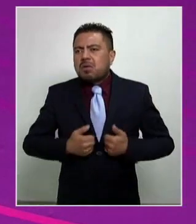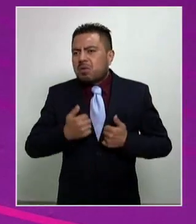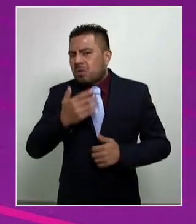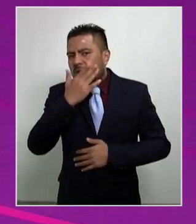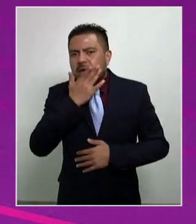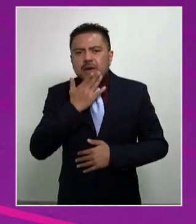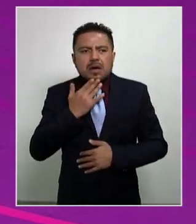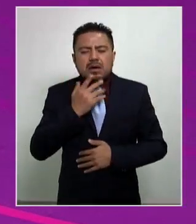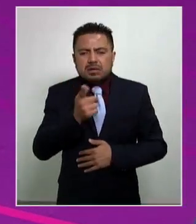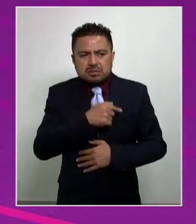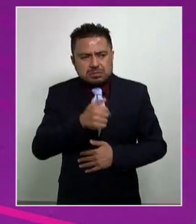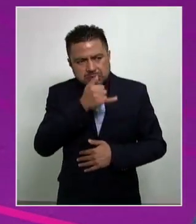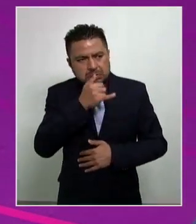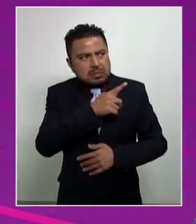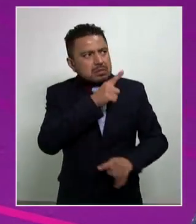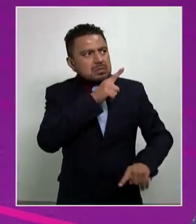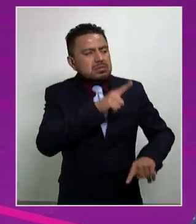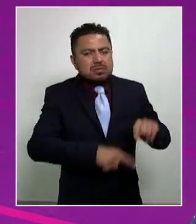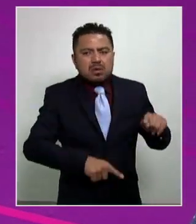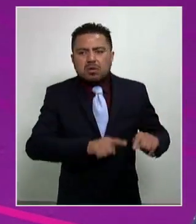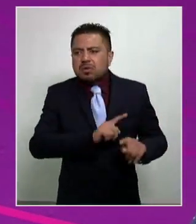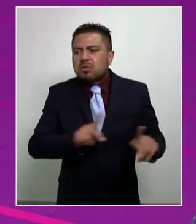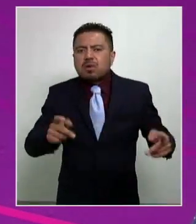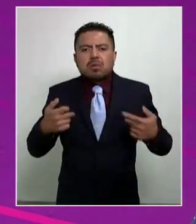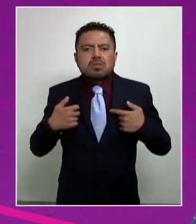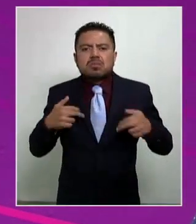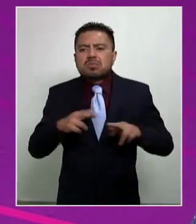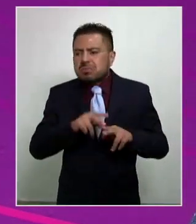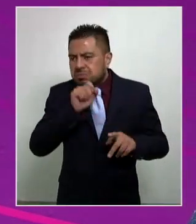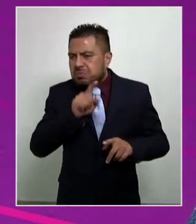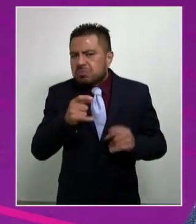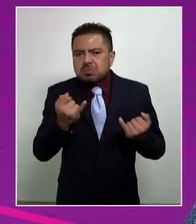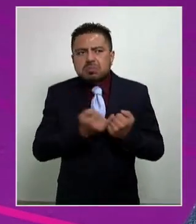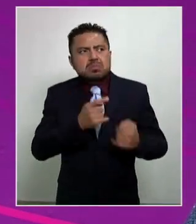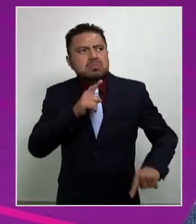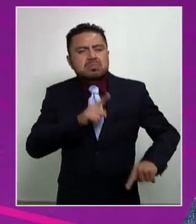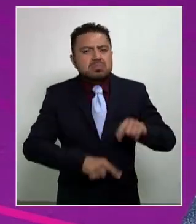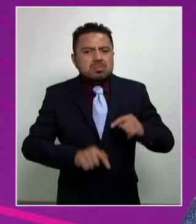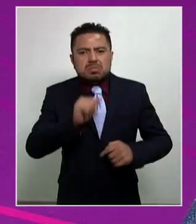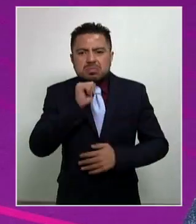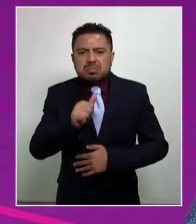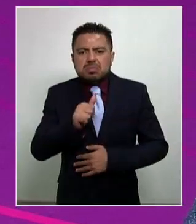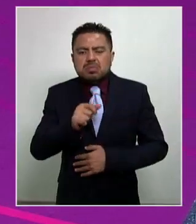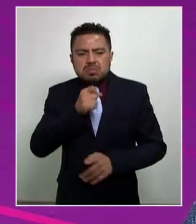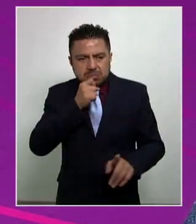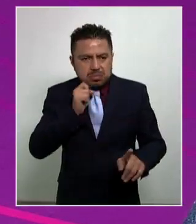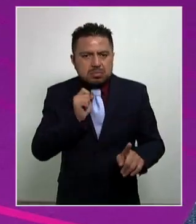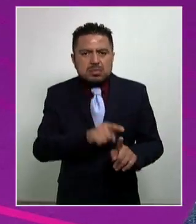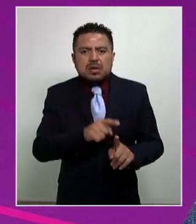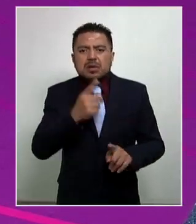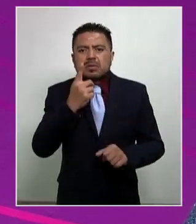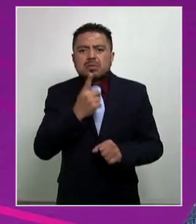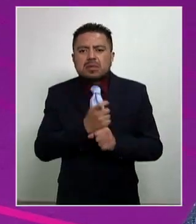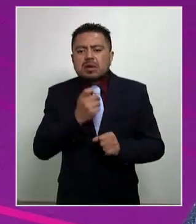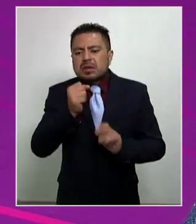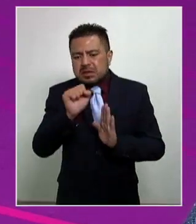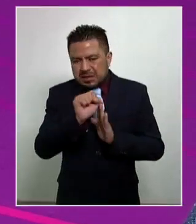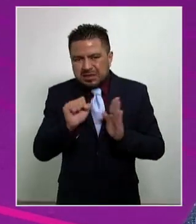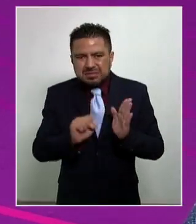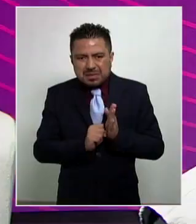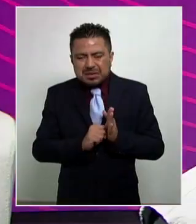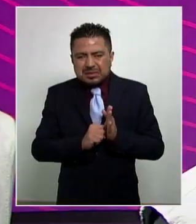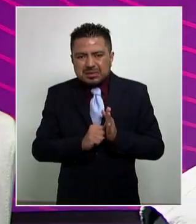se atrevió a quitar, ningún profesor tampoco. En el mismo trimestre